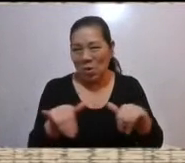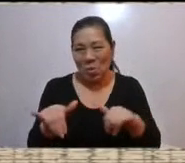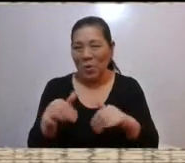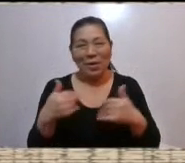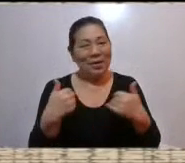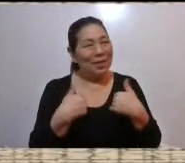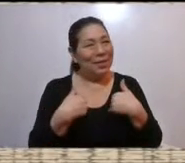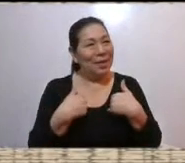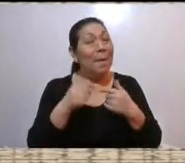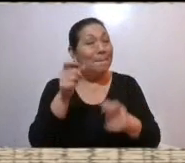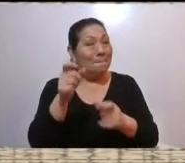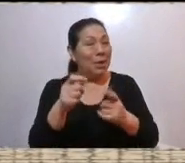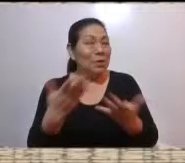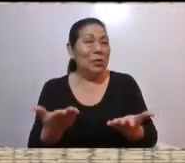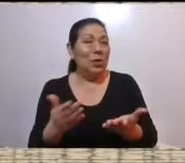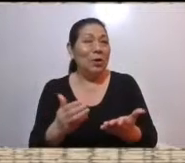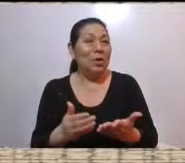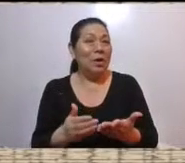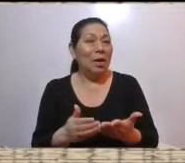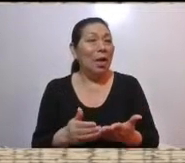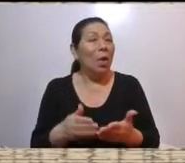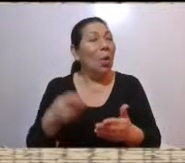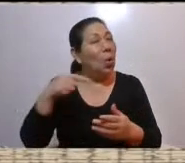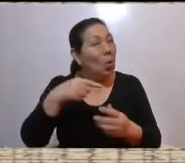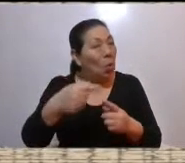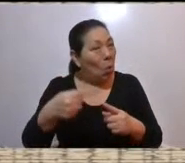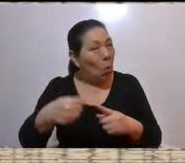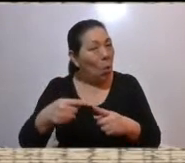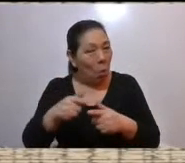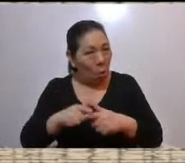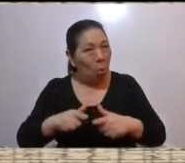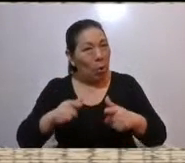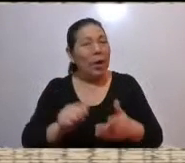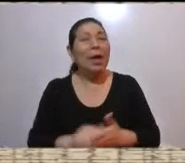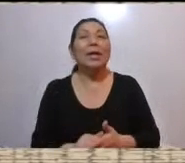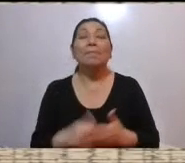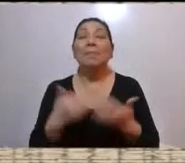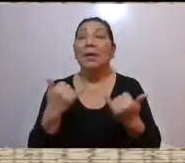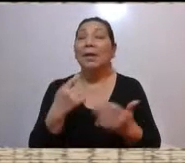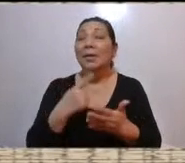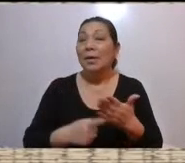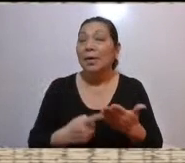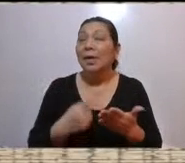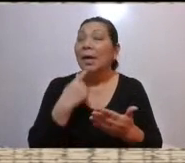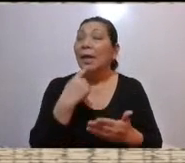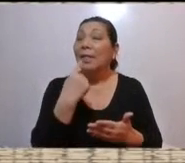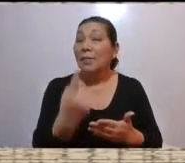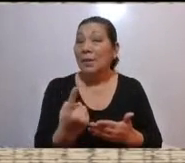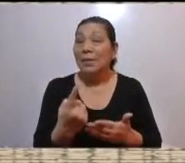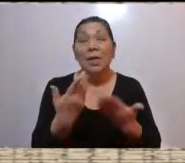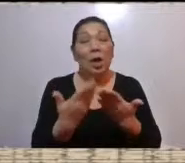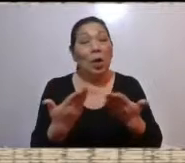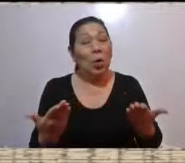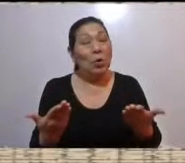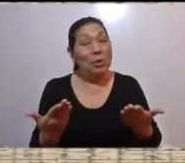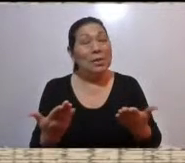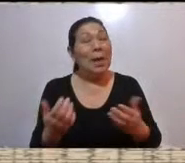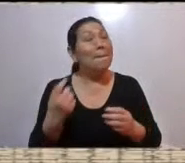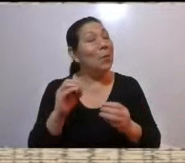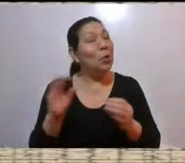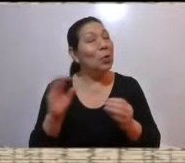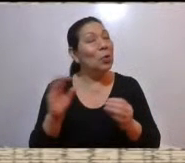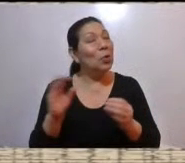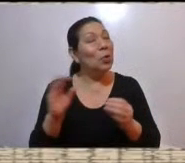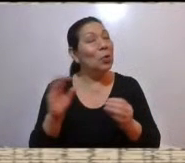son iguales a los que tendríamos en ciudades o en zonas urbanas, y en ese sentido es que se establece este aspecto